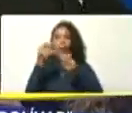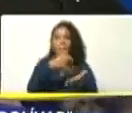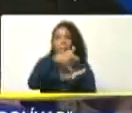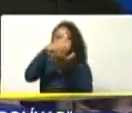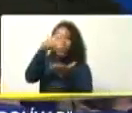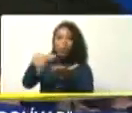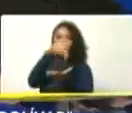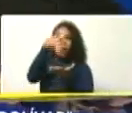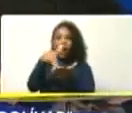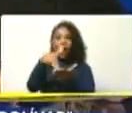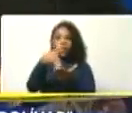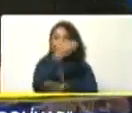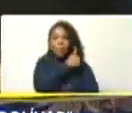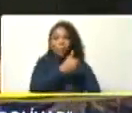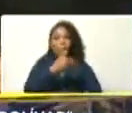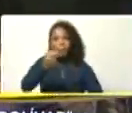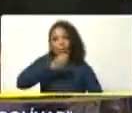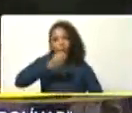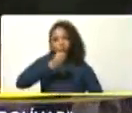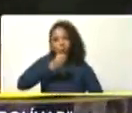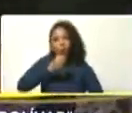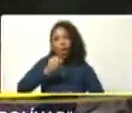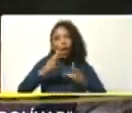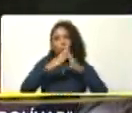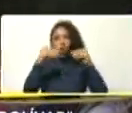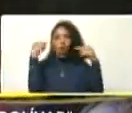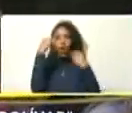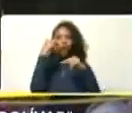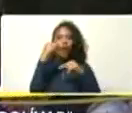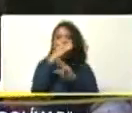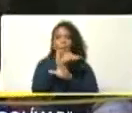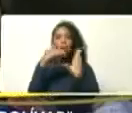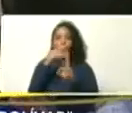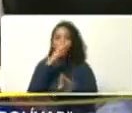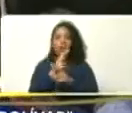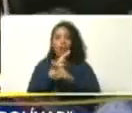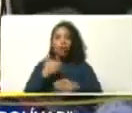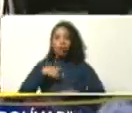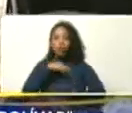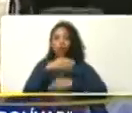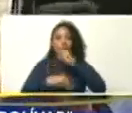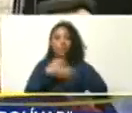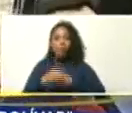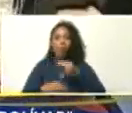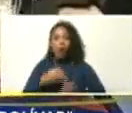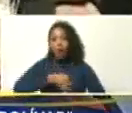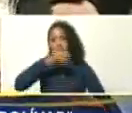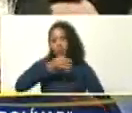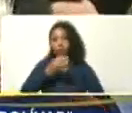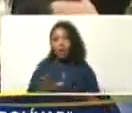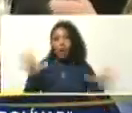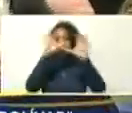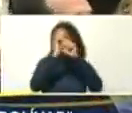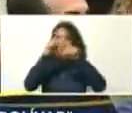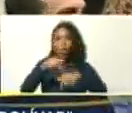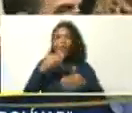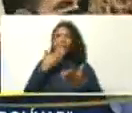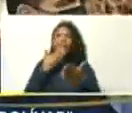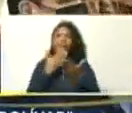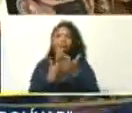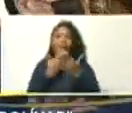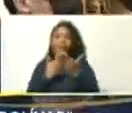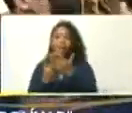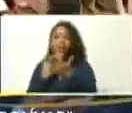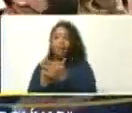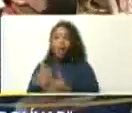de Periodismo a todos los niveles de medios y redes como lo hemos hecho en la tarde y en la noche de hoy. Muchas gracias